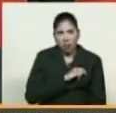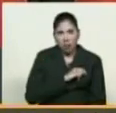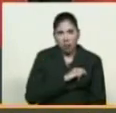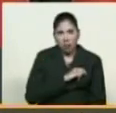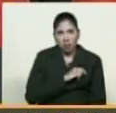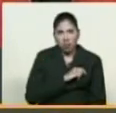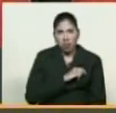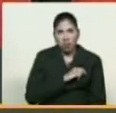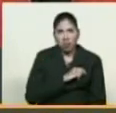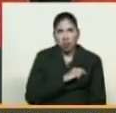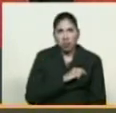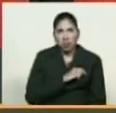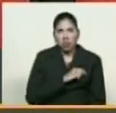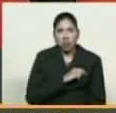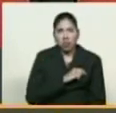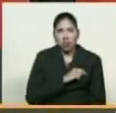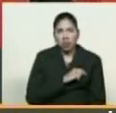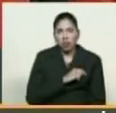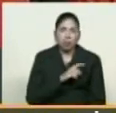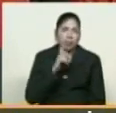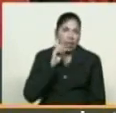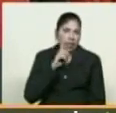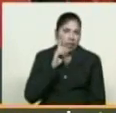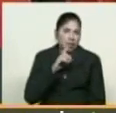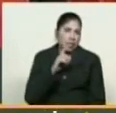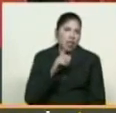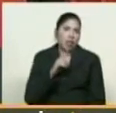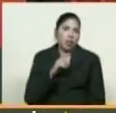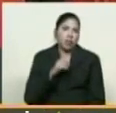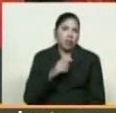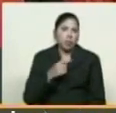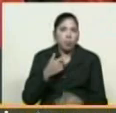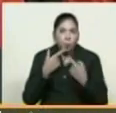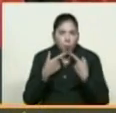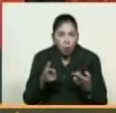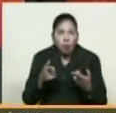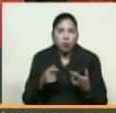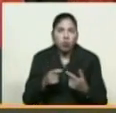Primero Justicia no pudo recoger la firma para relegitimarse. Eso no va a salir.